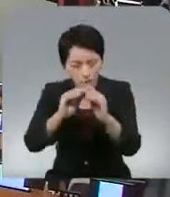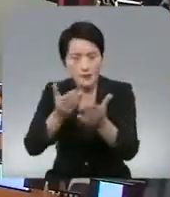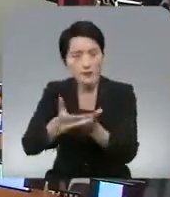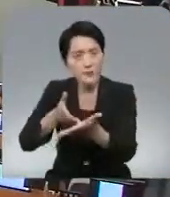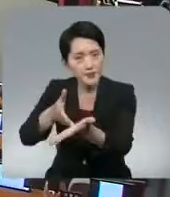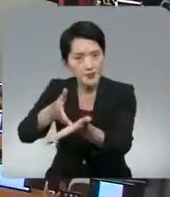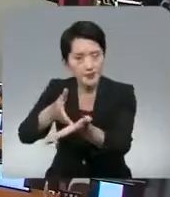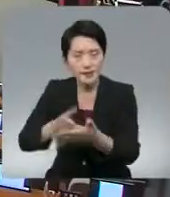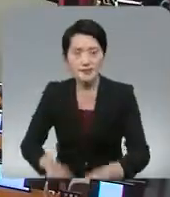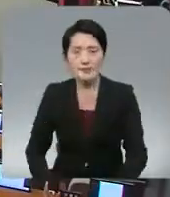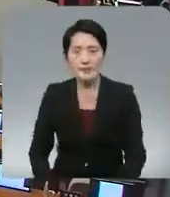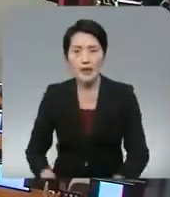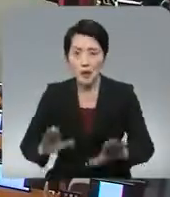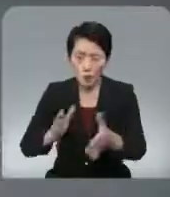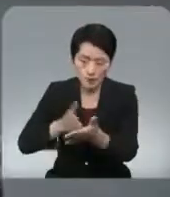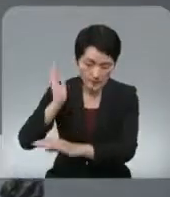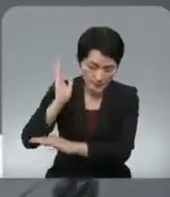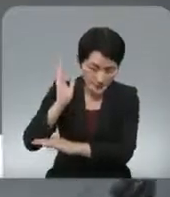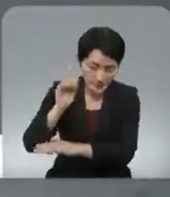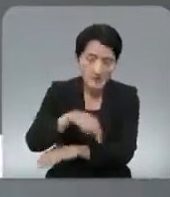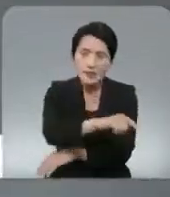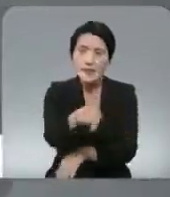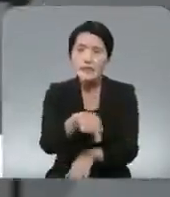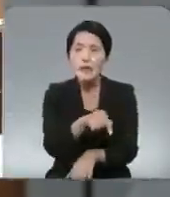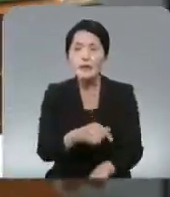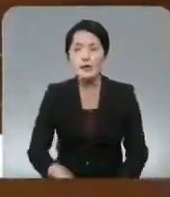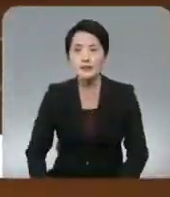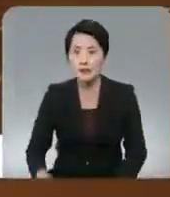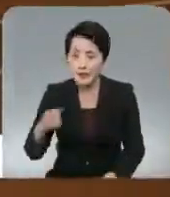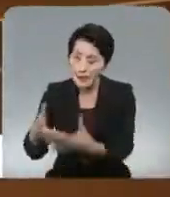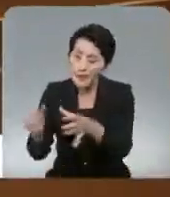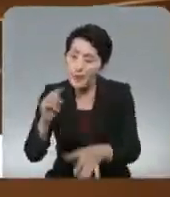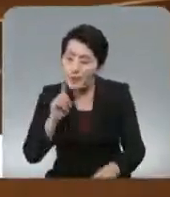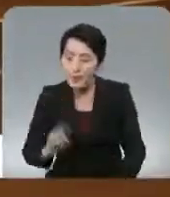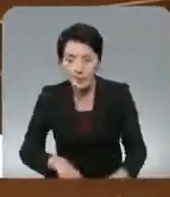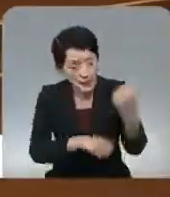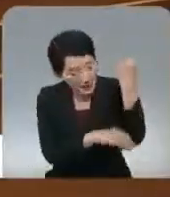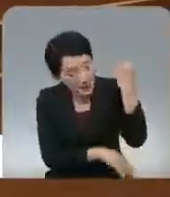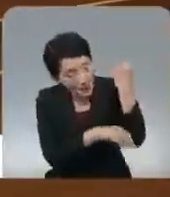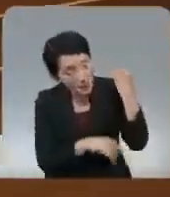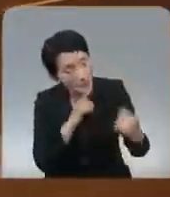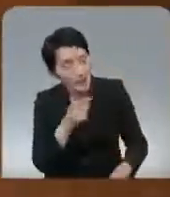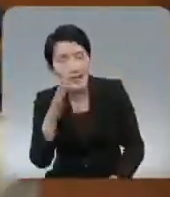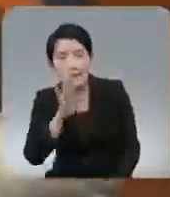haga conforme a cómo se aboque el régimen de Kim Jong a las tareas de deslocalización